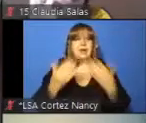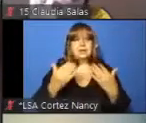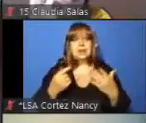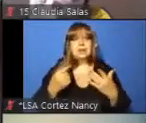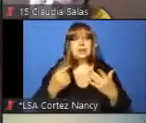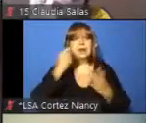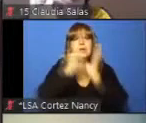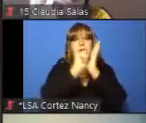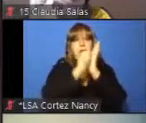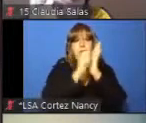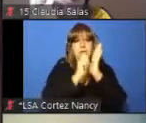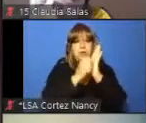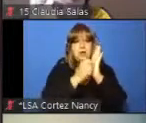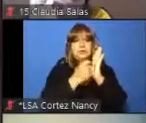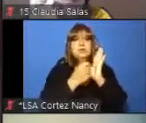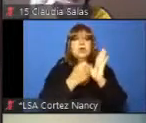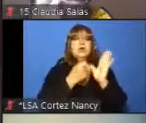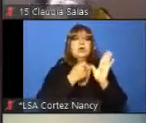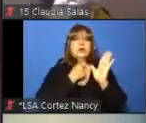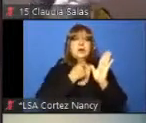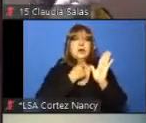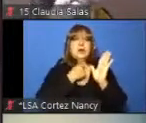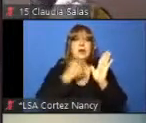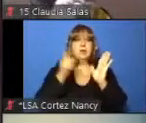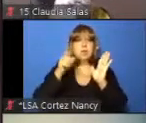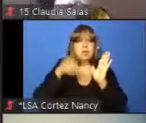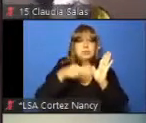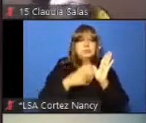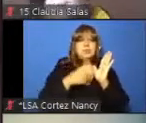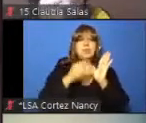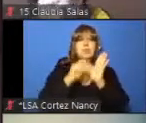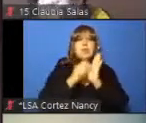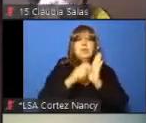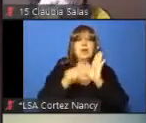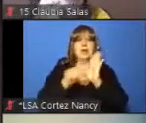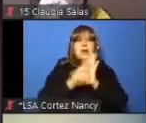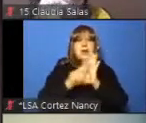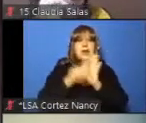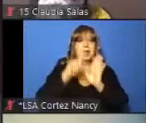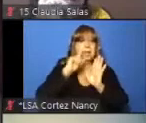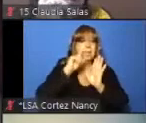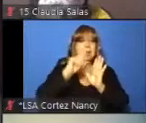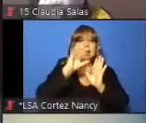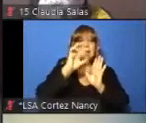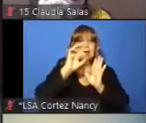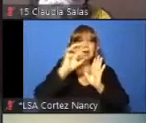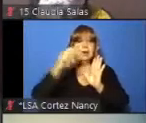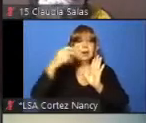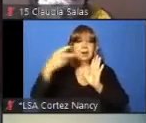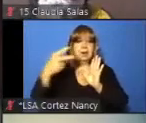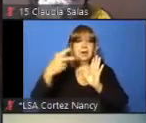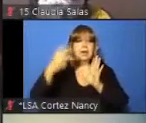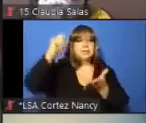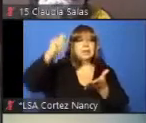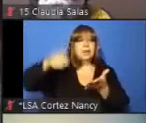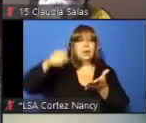que rápidamente nos pudimos adaptar a estas nuevas modalidades. Así que bueno, nunca dejamos de sesionar. La verdad que